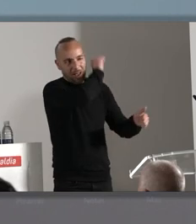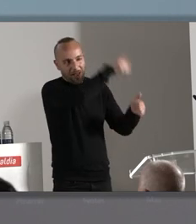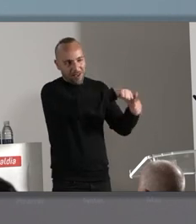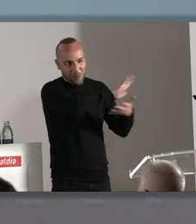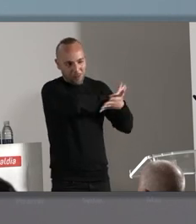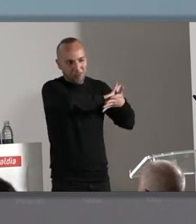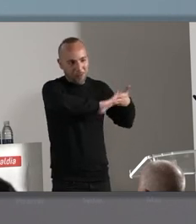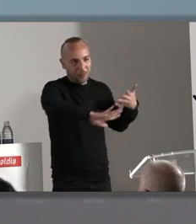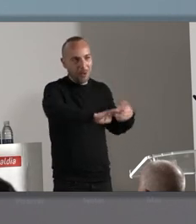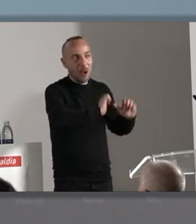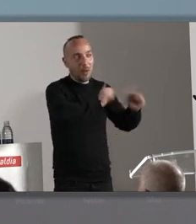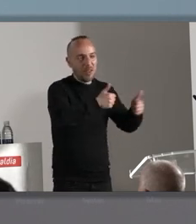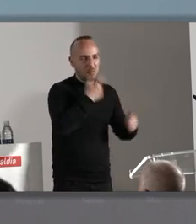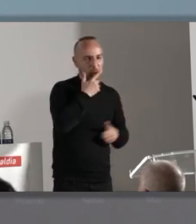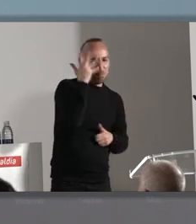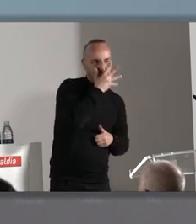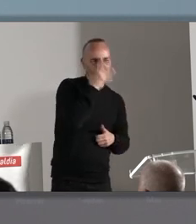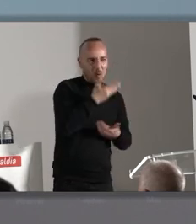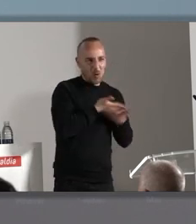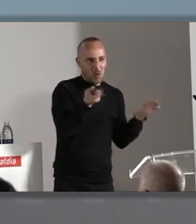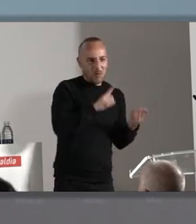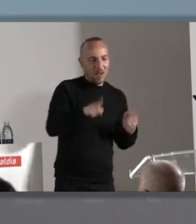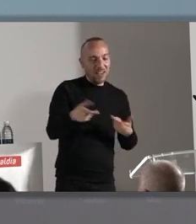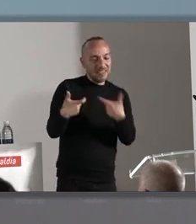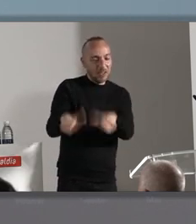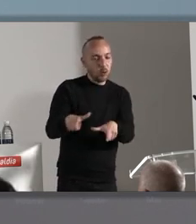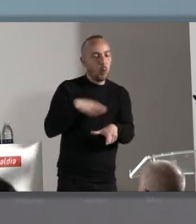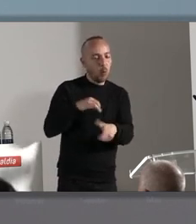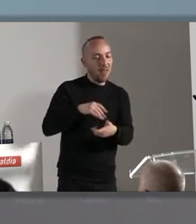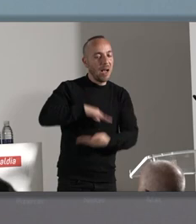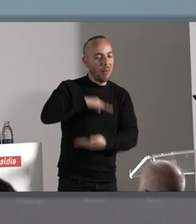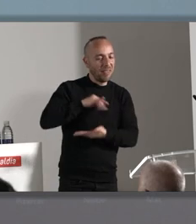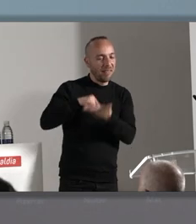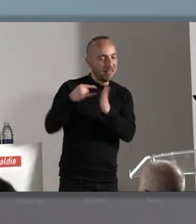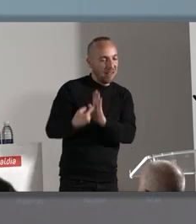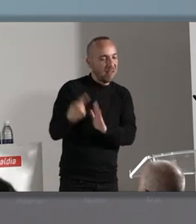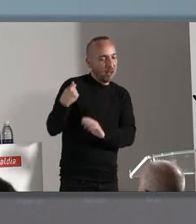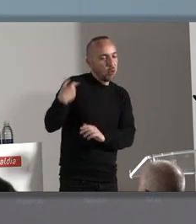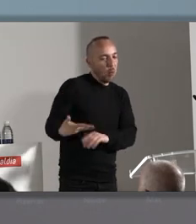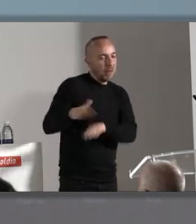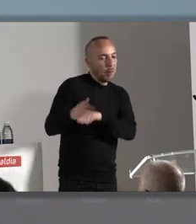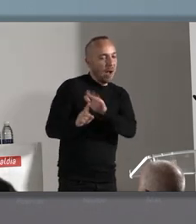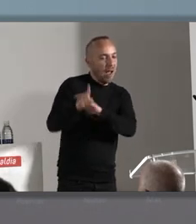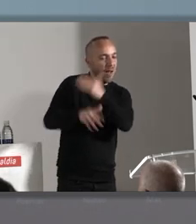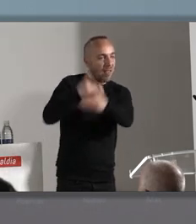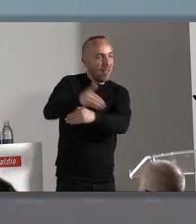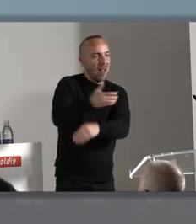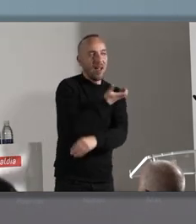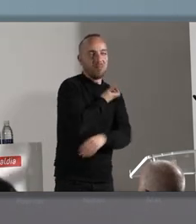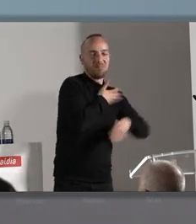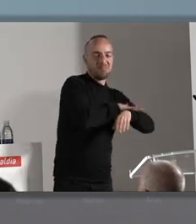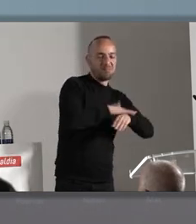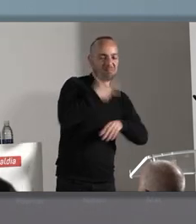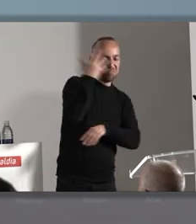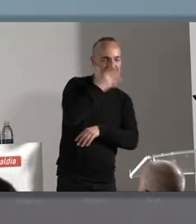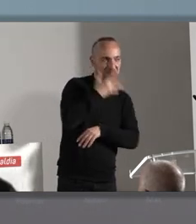pues sin duda había desconfianza en la capacidad del sector de tener la capacidad técnica y solvente para avanzar y también hay una petición